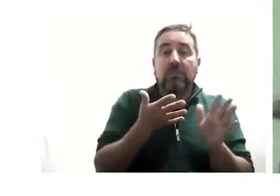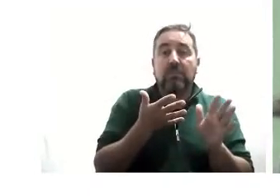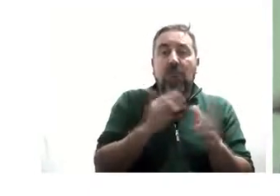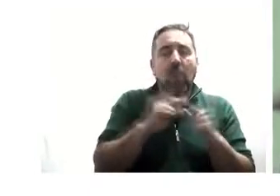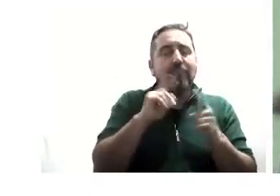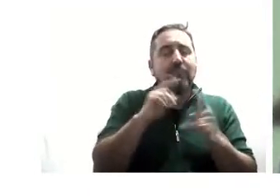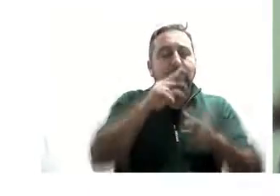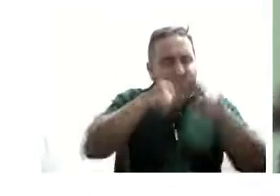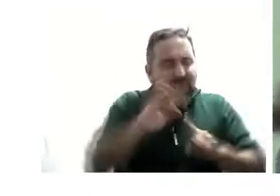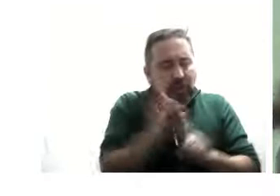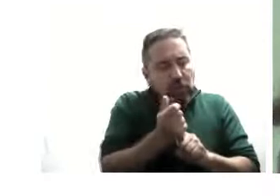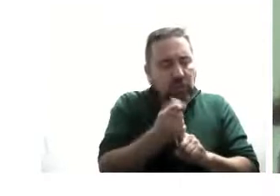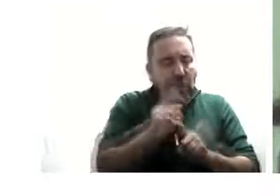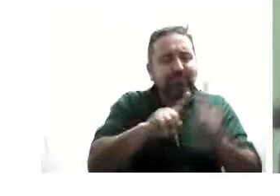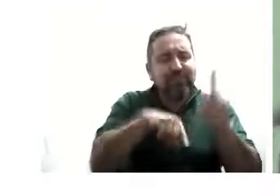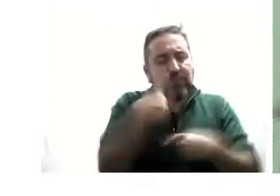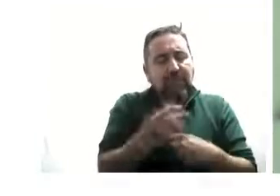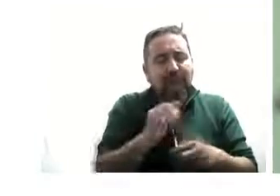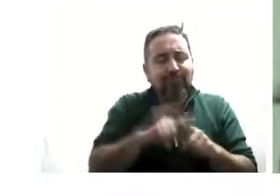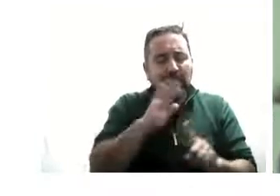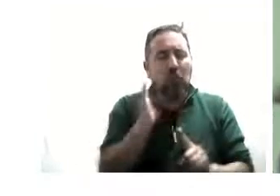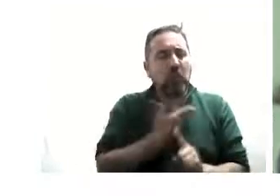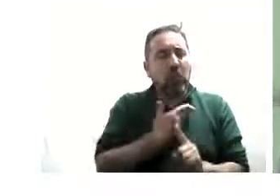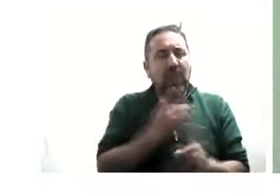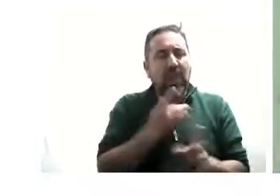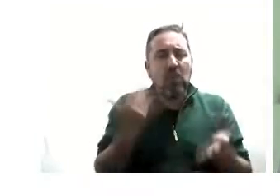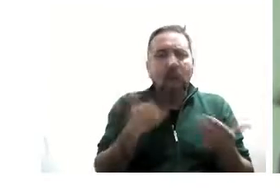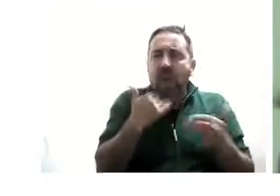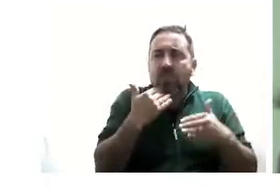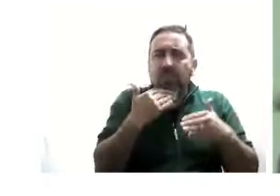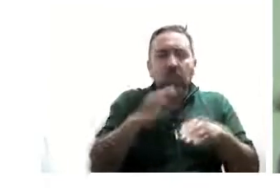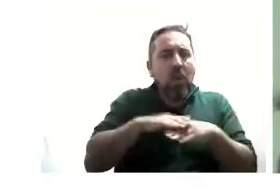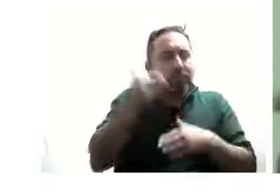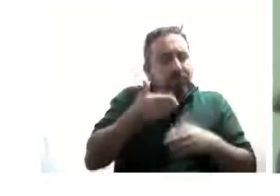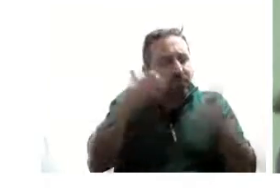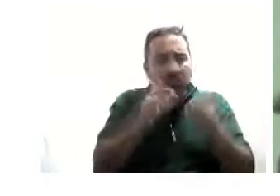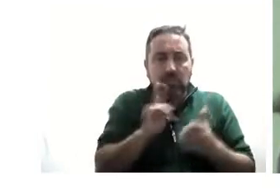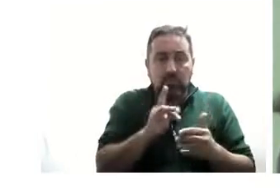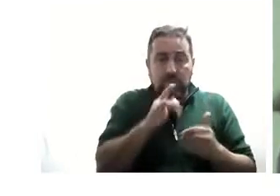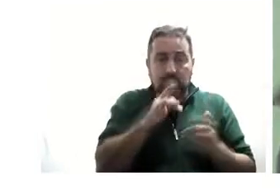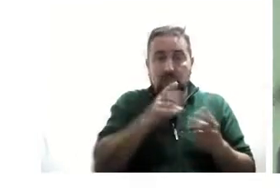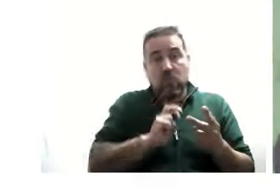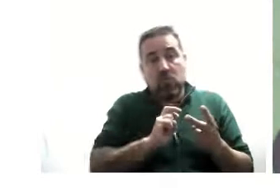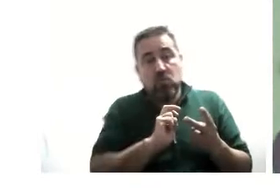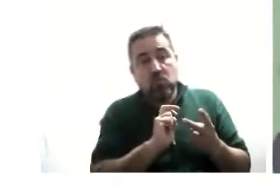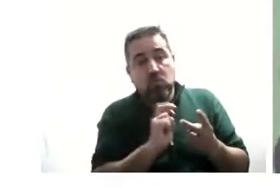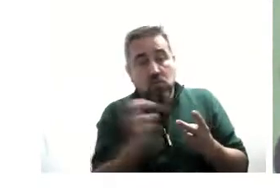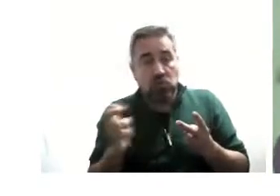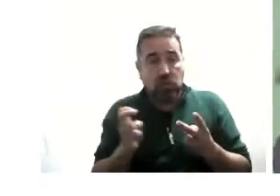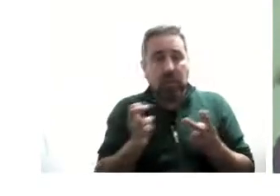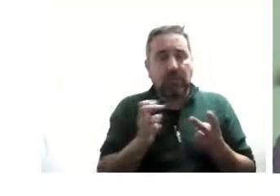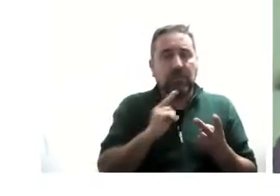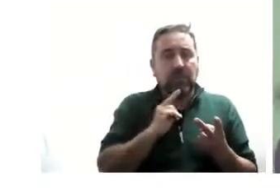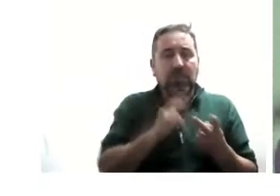su diagnóstico se queda un poco encubierto o minimizado por las otras